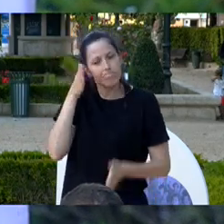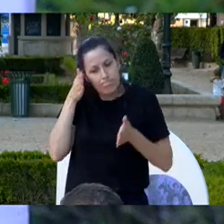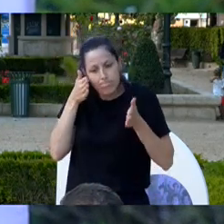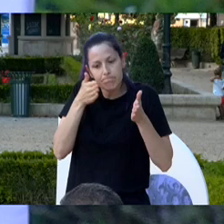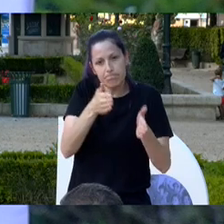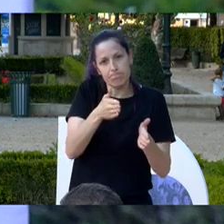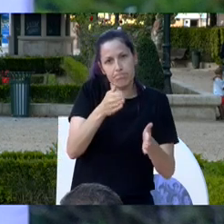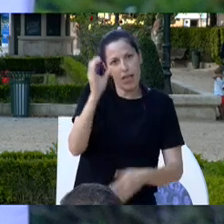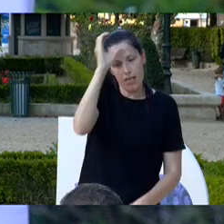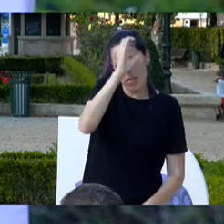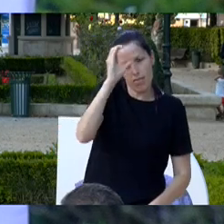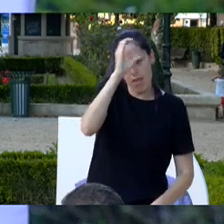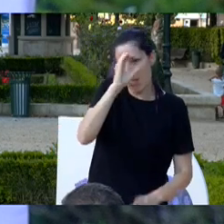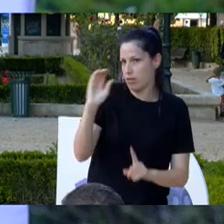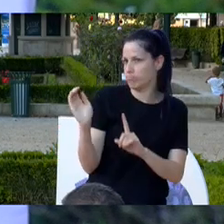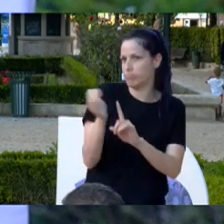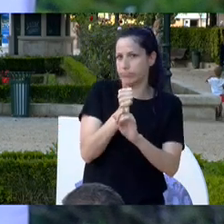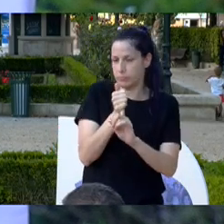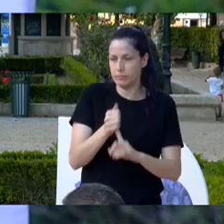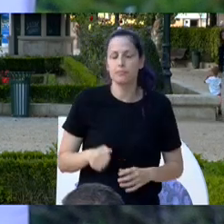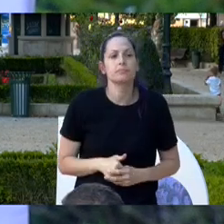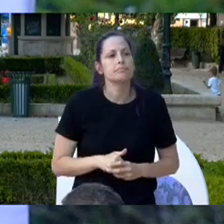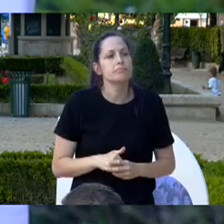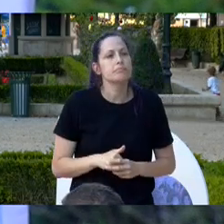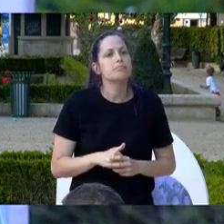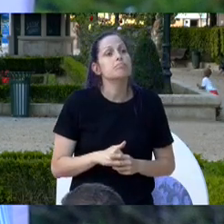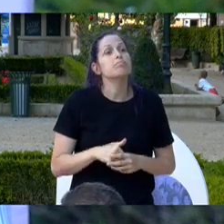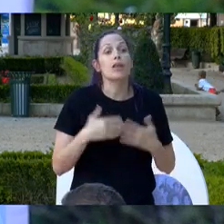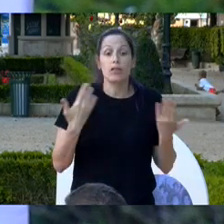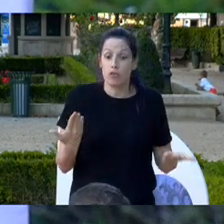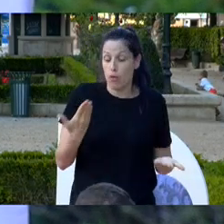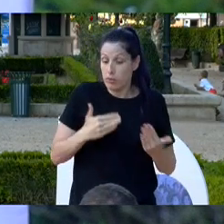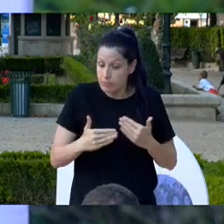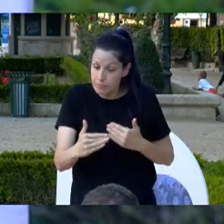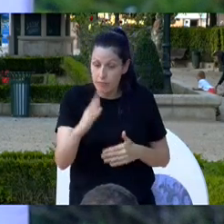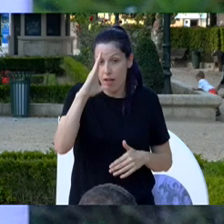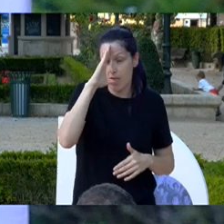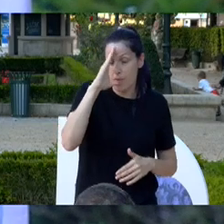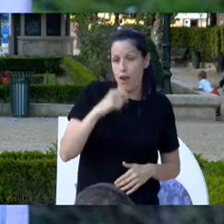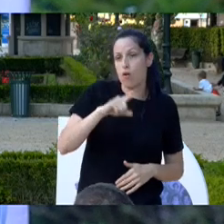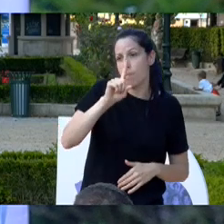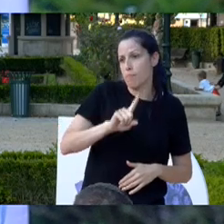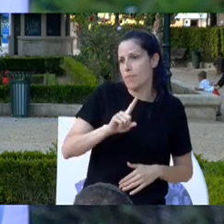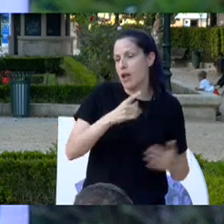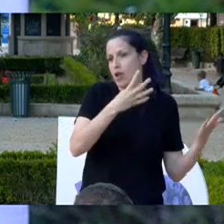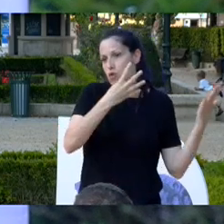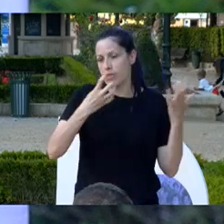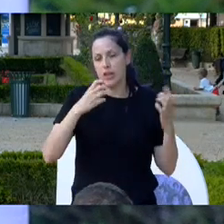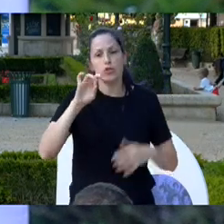ciencias inmediatamente. E en febreiro de 1915 ela chega